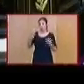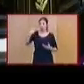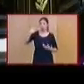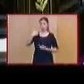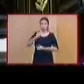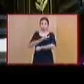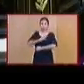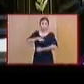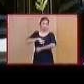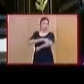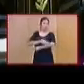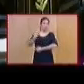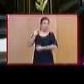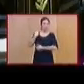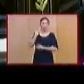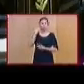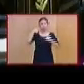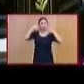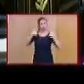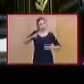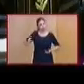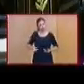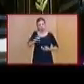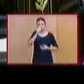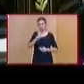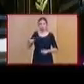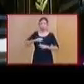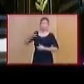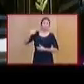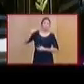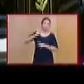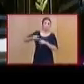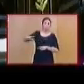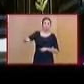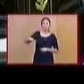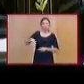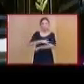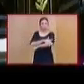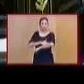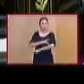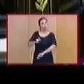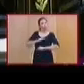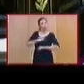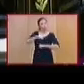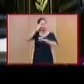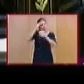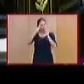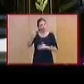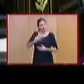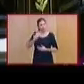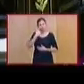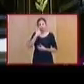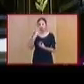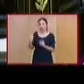pues tuve, entre otras responsabilidades que me asignó el entonces presidente del Gobierno, la de atender las necesidades